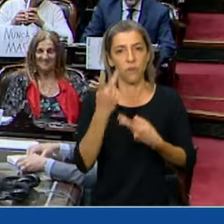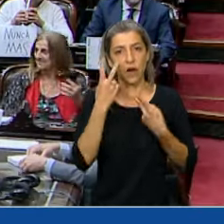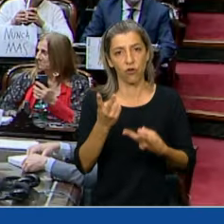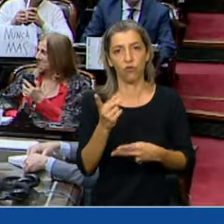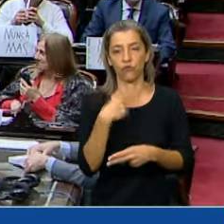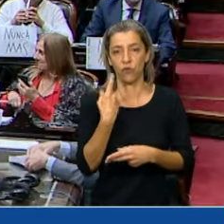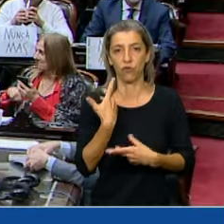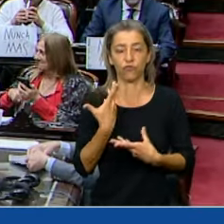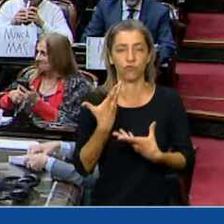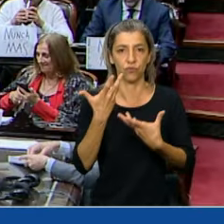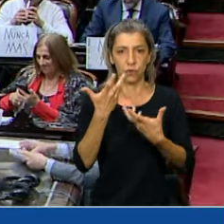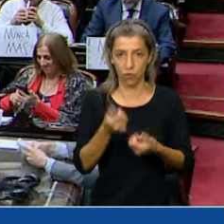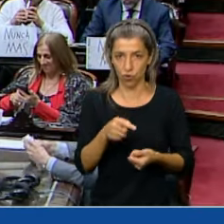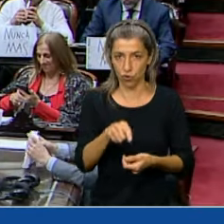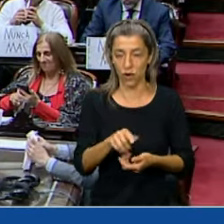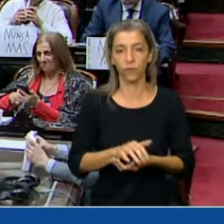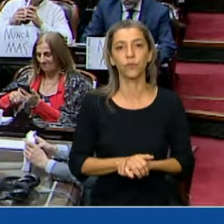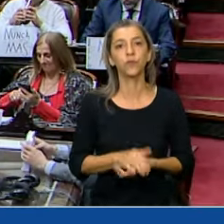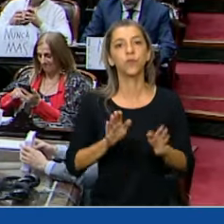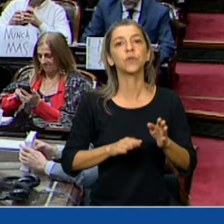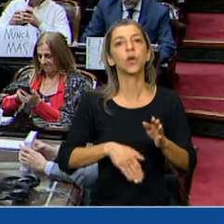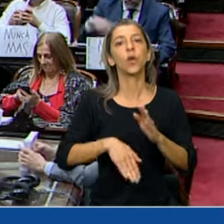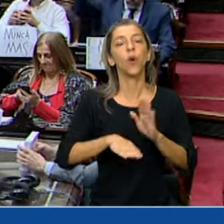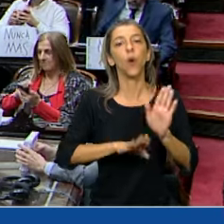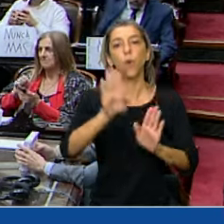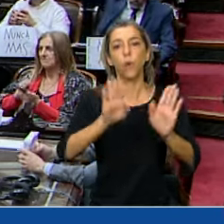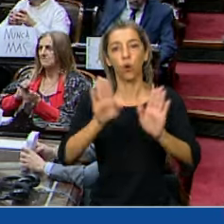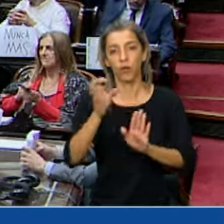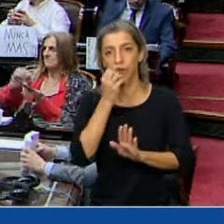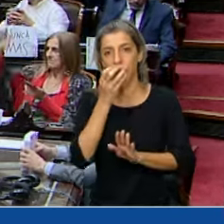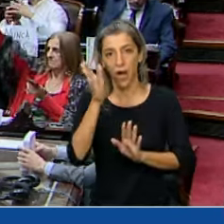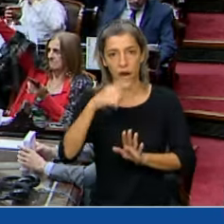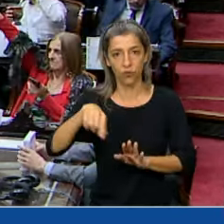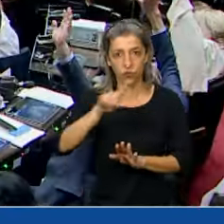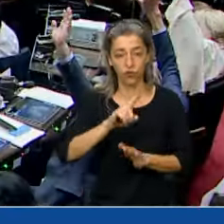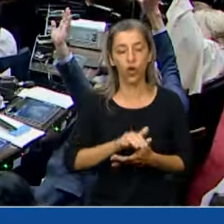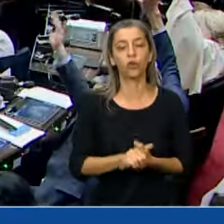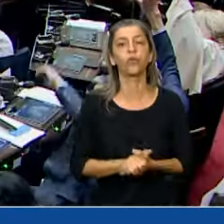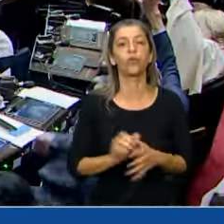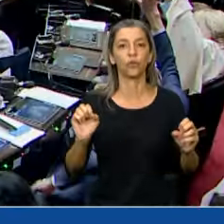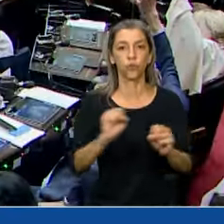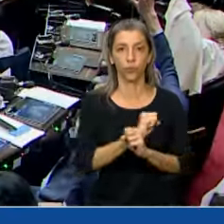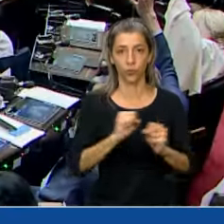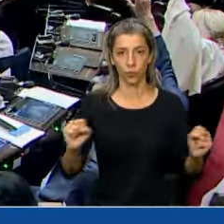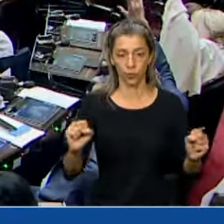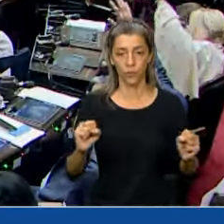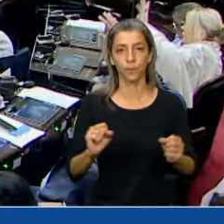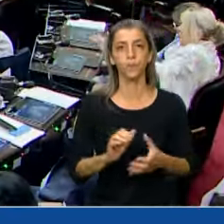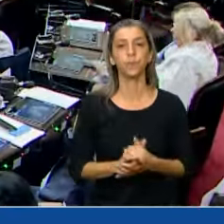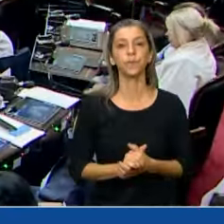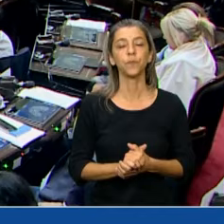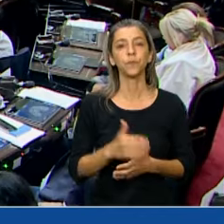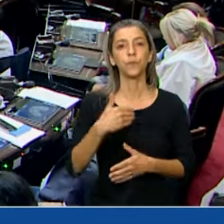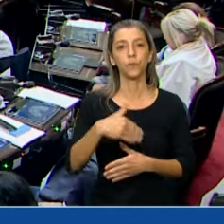reconocidas se va a votar la declaración a mano alzada resulta afirmativa se harán las